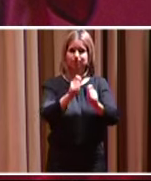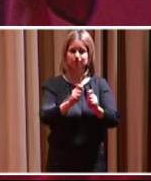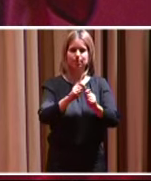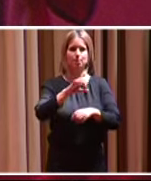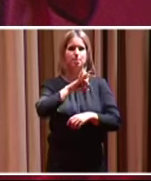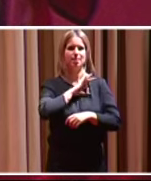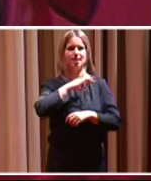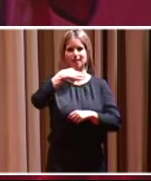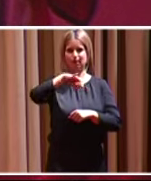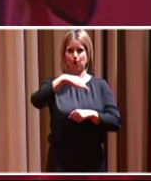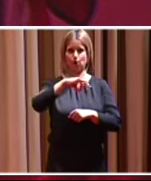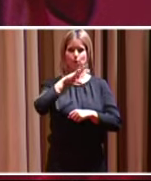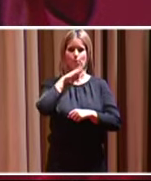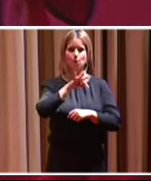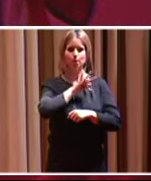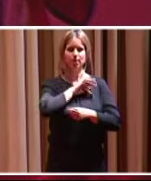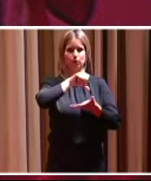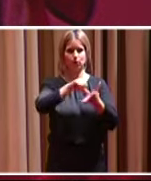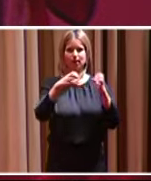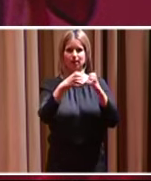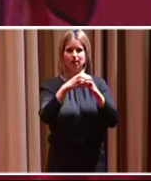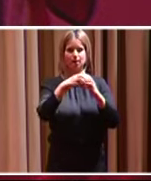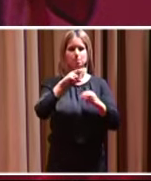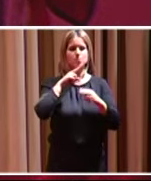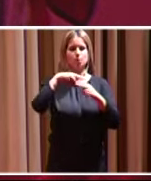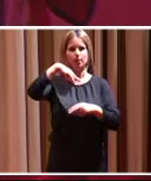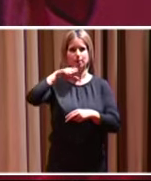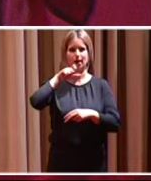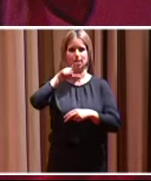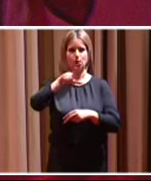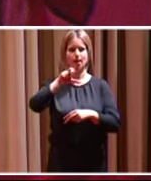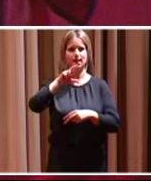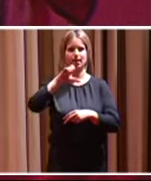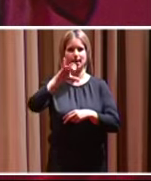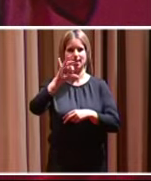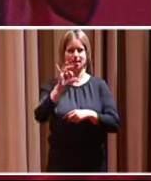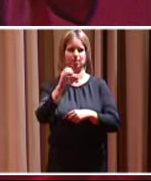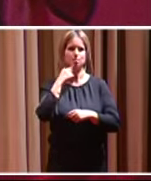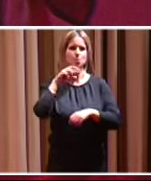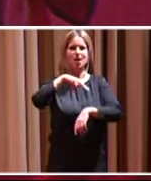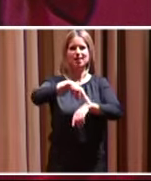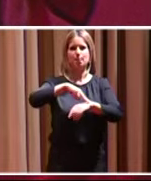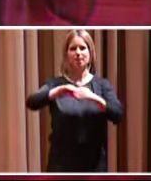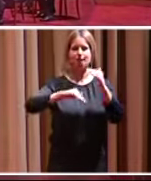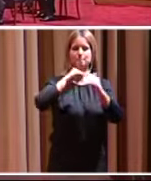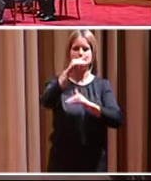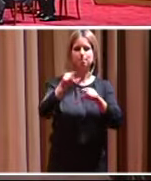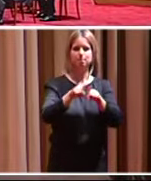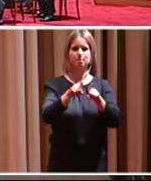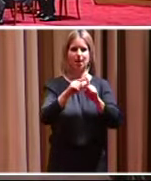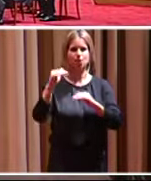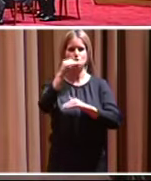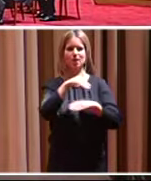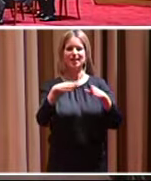la medalla de oro al mérito por la ciudad a don Manuel Reyes Ruiz, capellán mayor de la Capilla Real